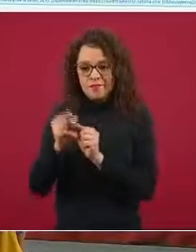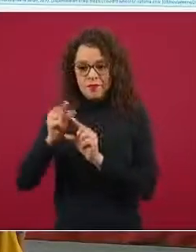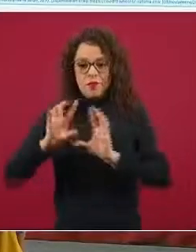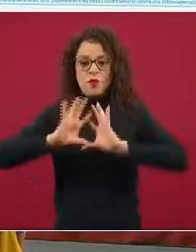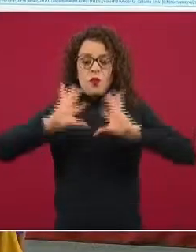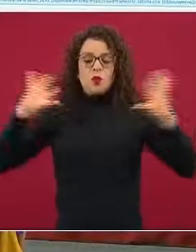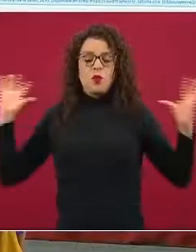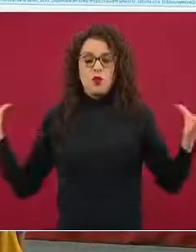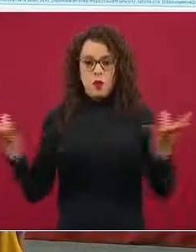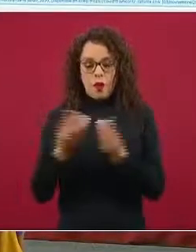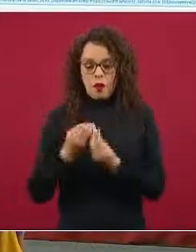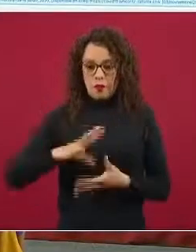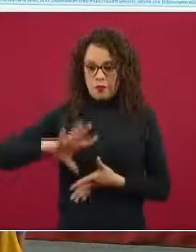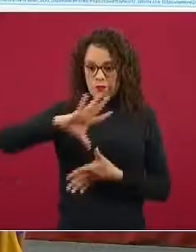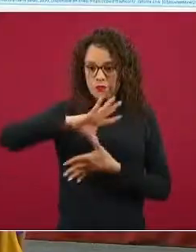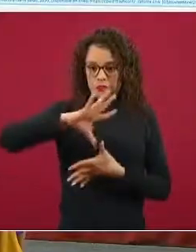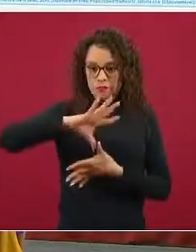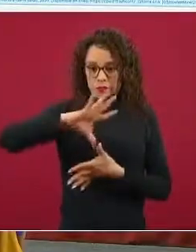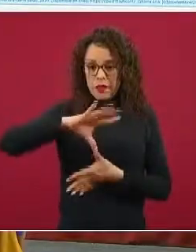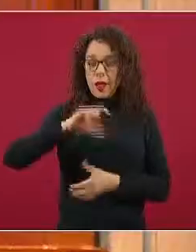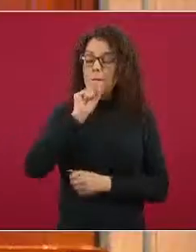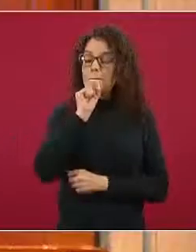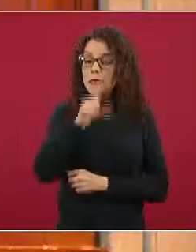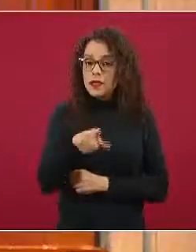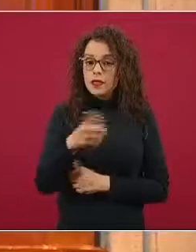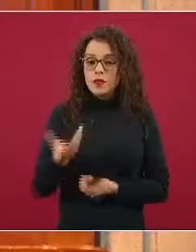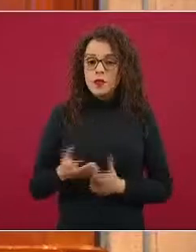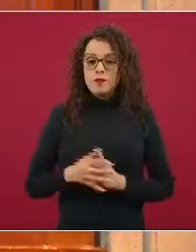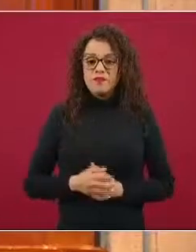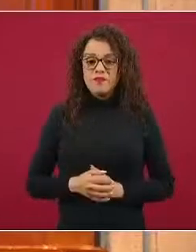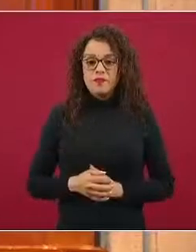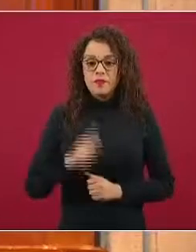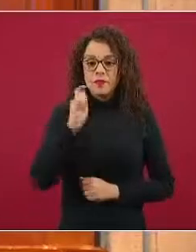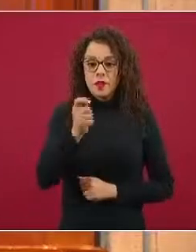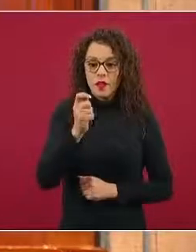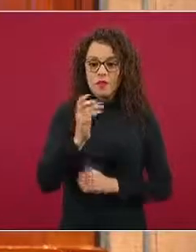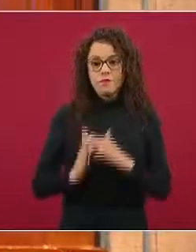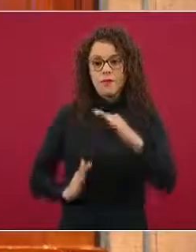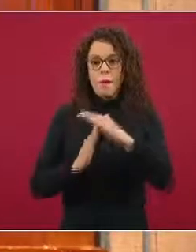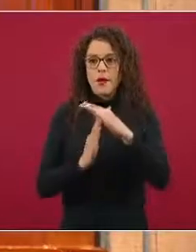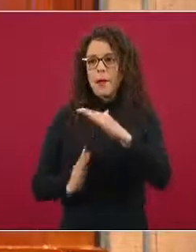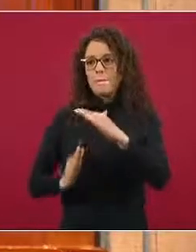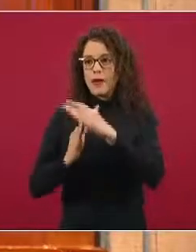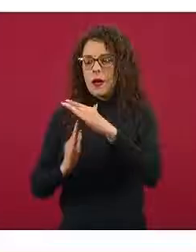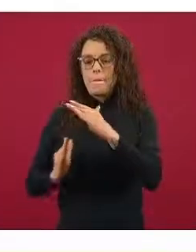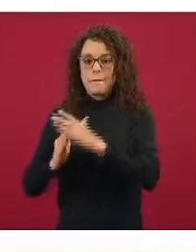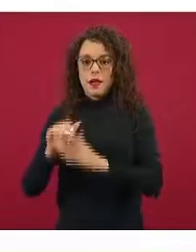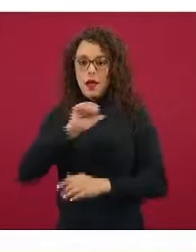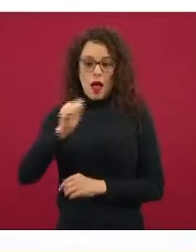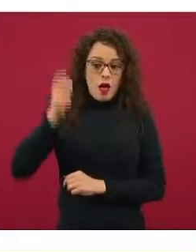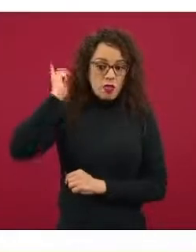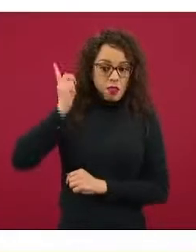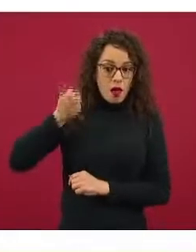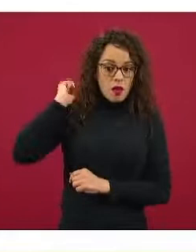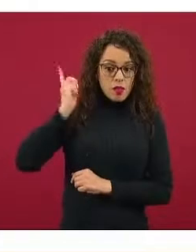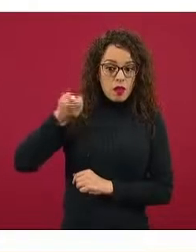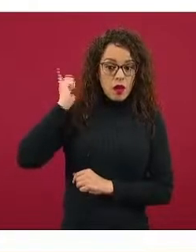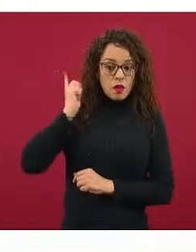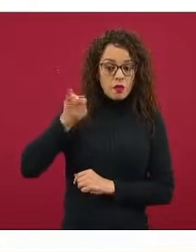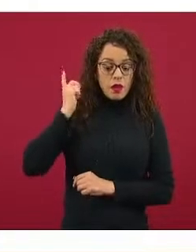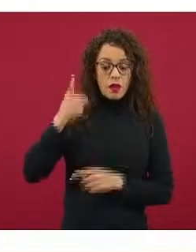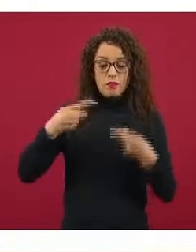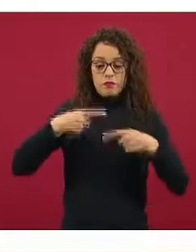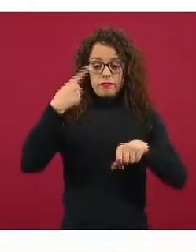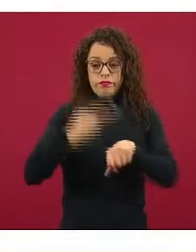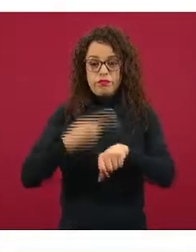continente americano, inclusive en donde los picos o las cargas diarias de